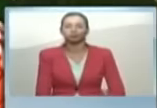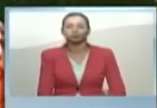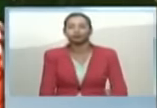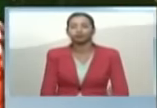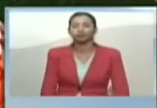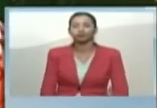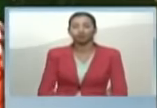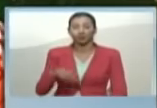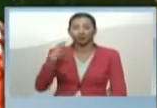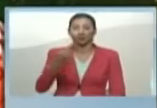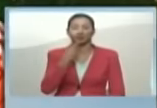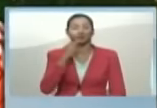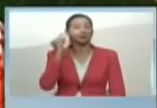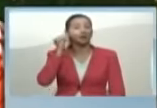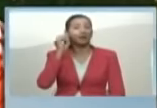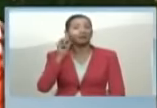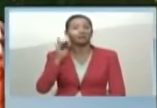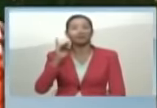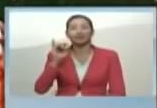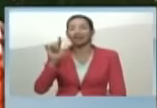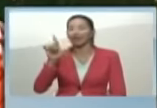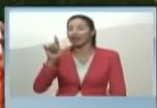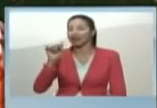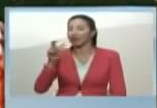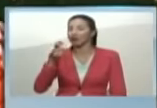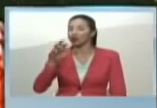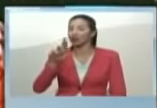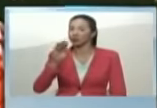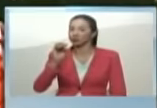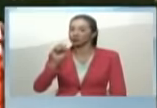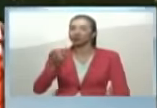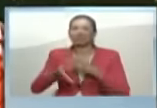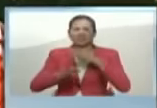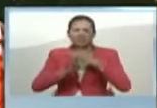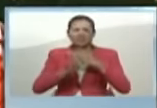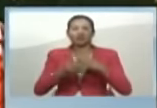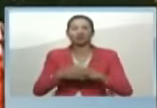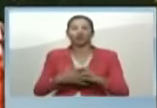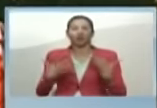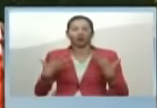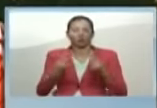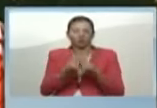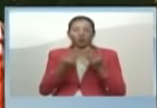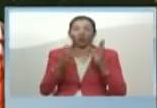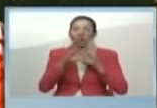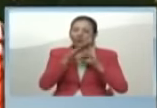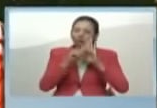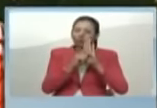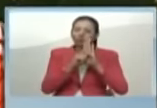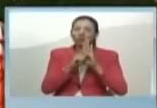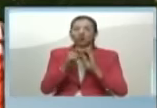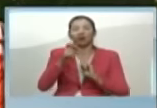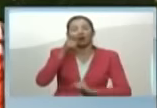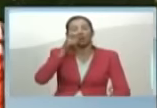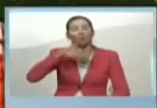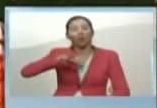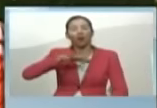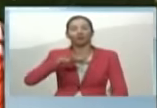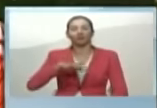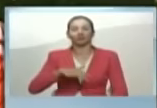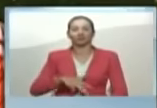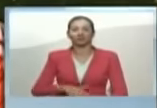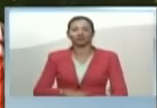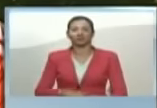Después dice Milagro Victoria, dice... Nicolás Maduro sigue adelante con la constitución por delante y el pueblo en la mano. Y Anetza, mira